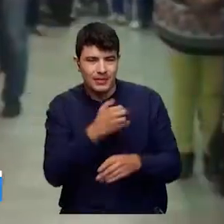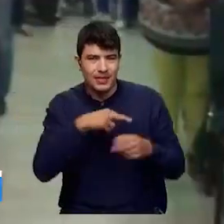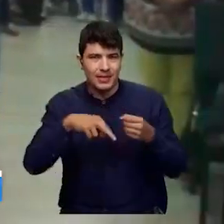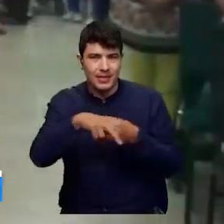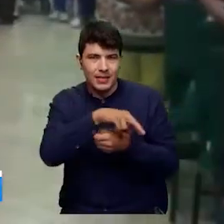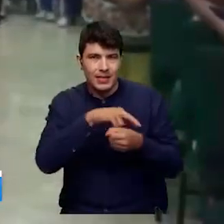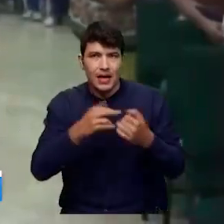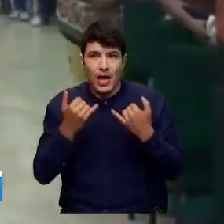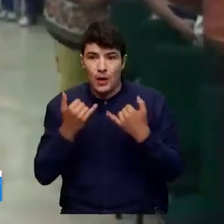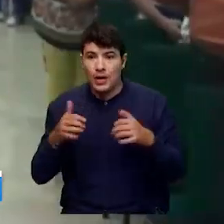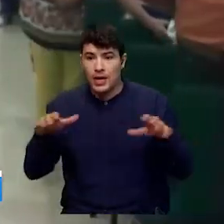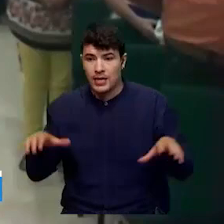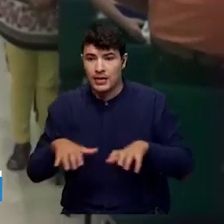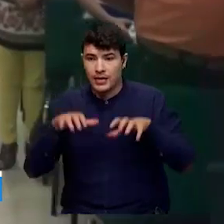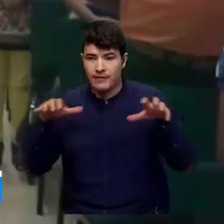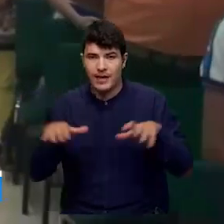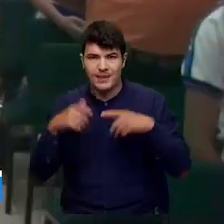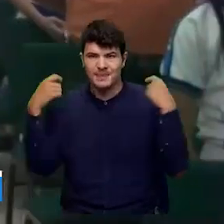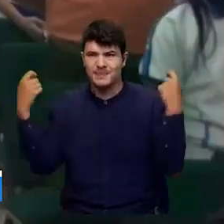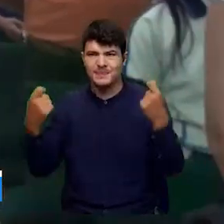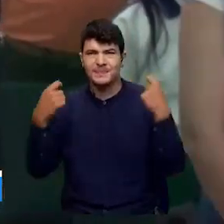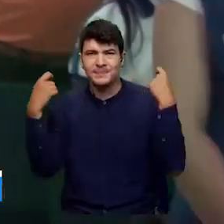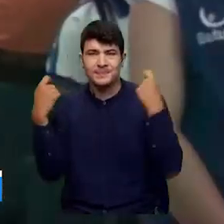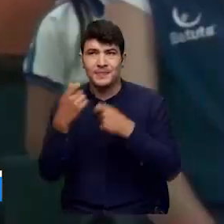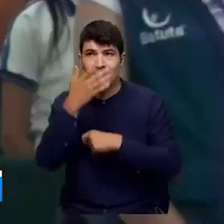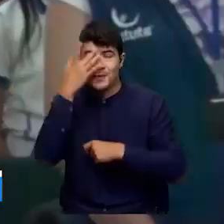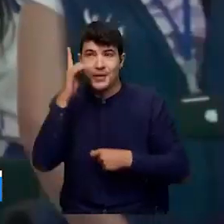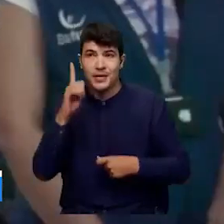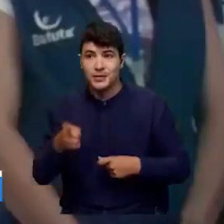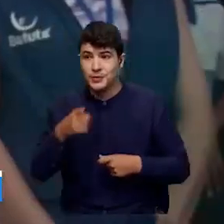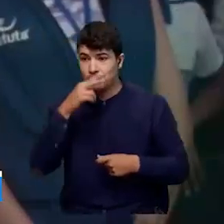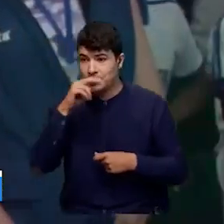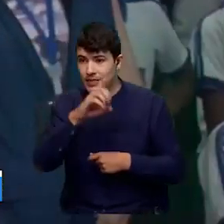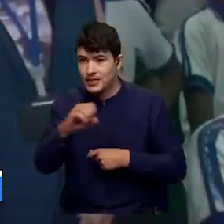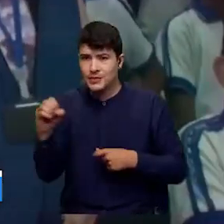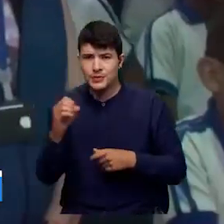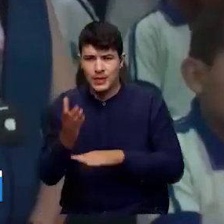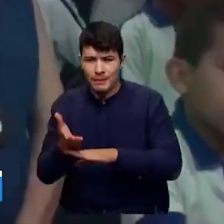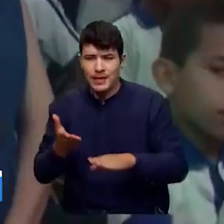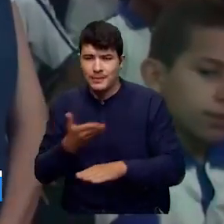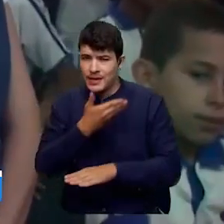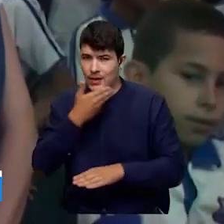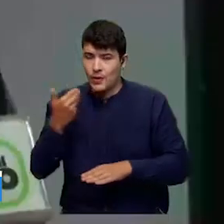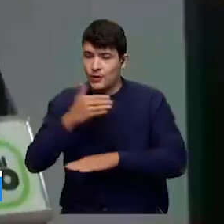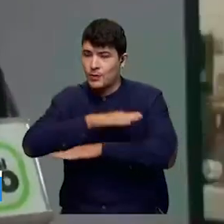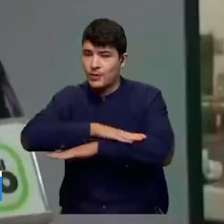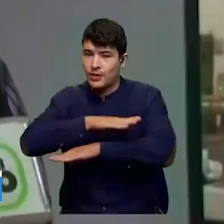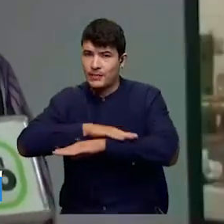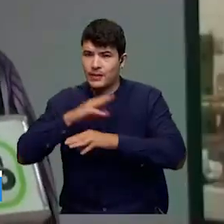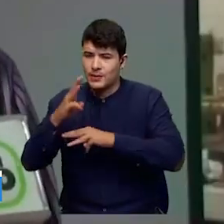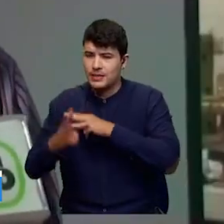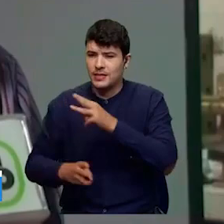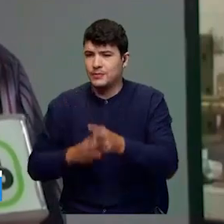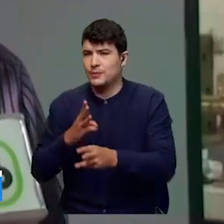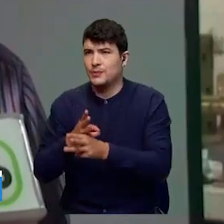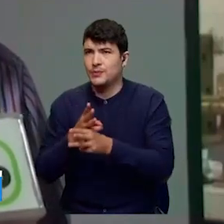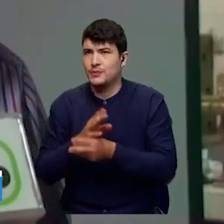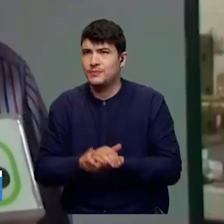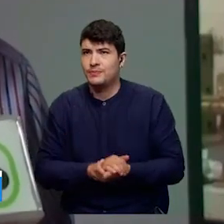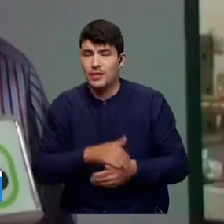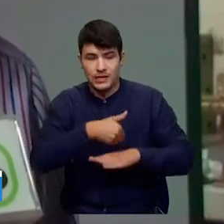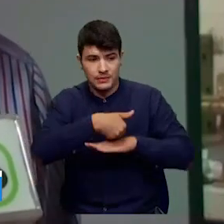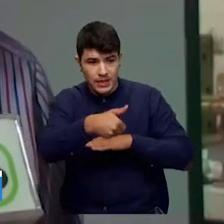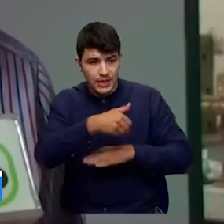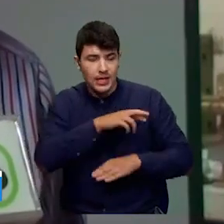La actividad toma fuerza en su mensaje, pues son los menores los que piden mejores comportamientos con el planeta. Donde nos pide a nosotros